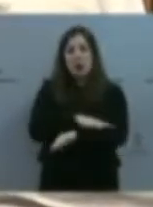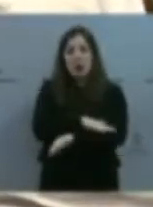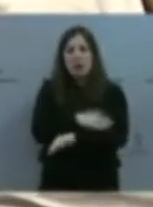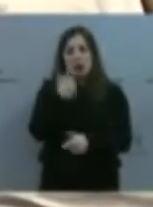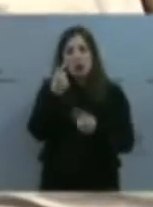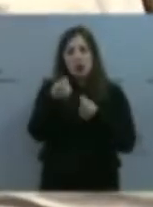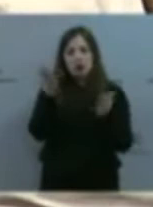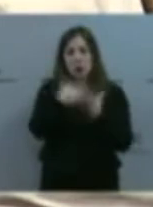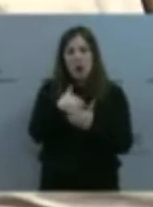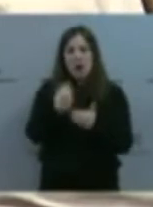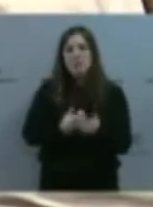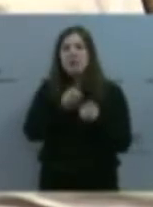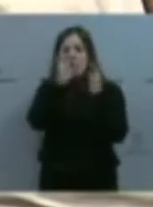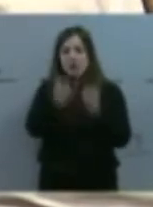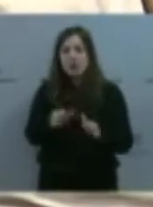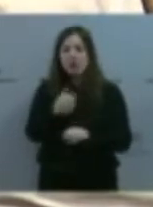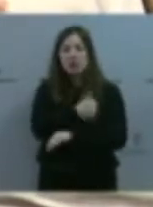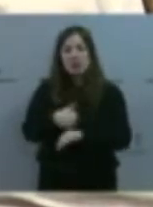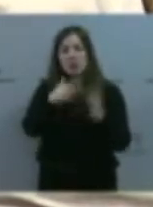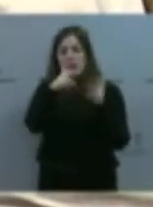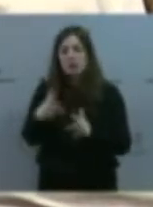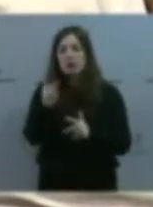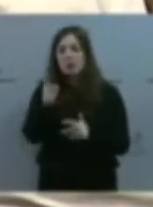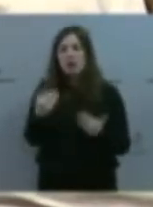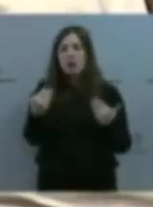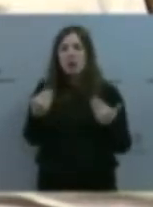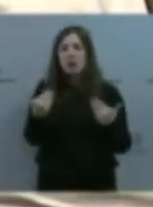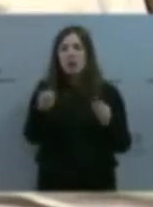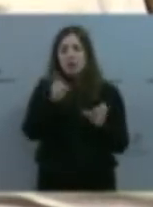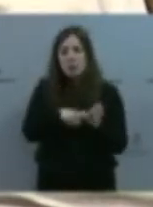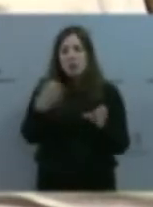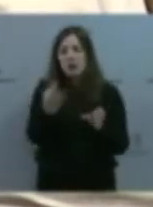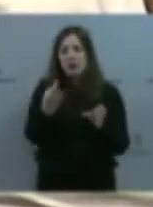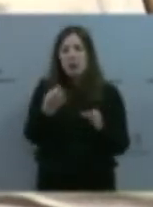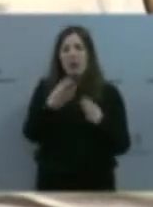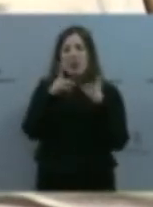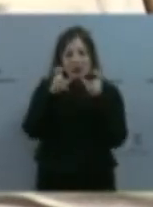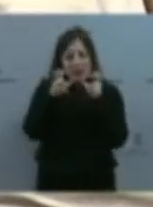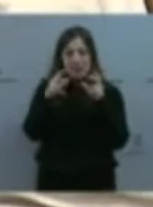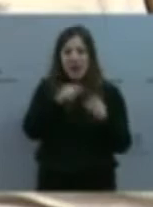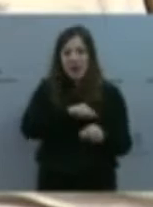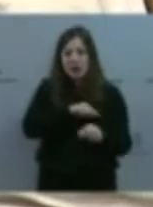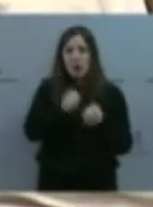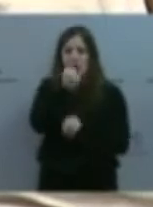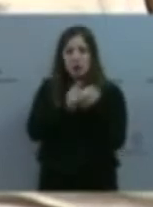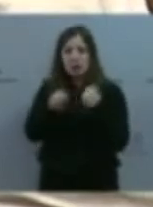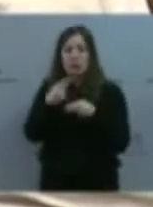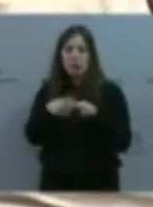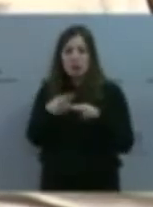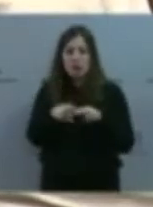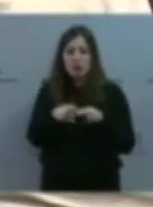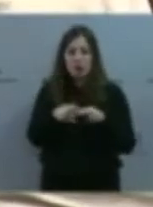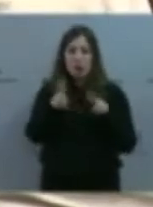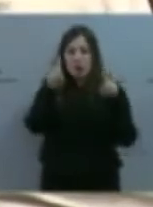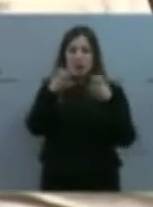Cuentas no solo formaban parte de un desastre ético, económico y político. En un sentido muy literal y muy tangible, y termino, estaban traicionando a